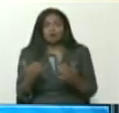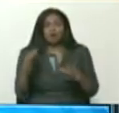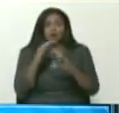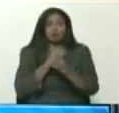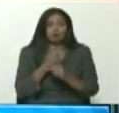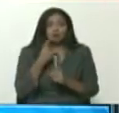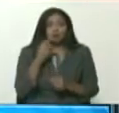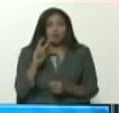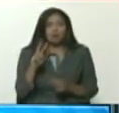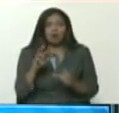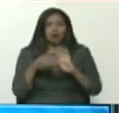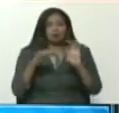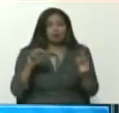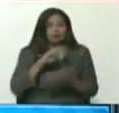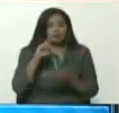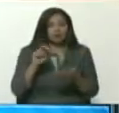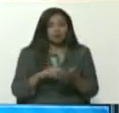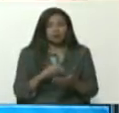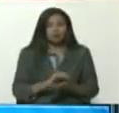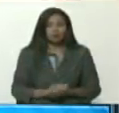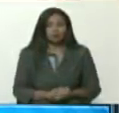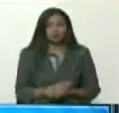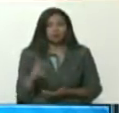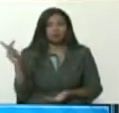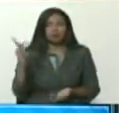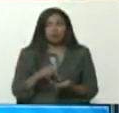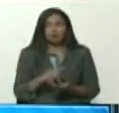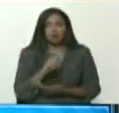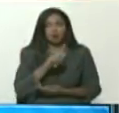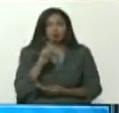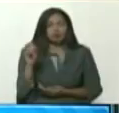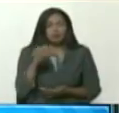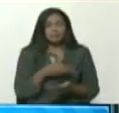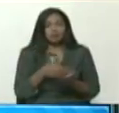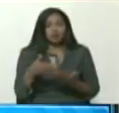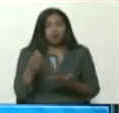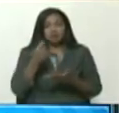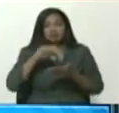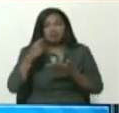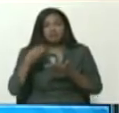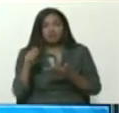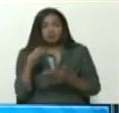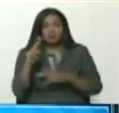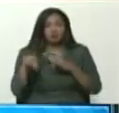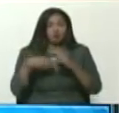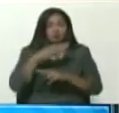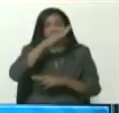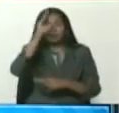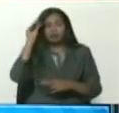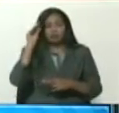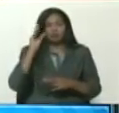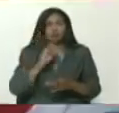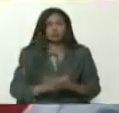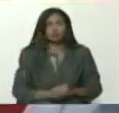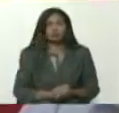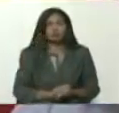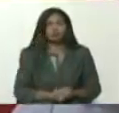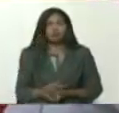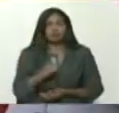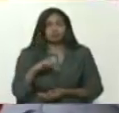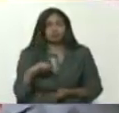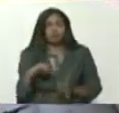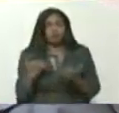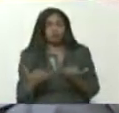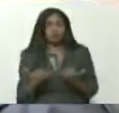en vivo y directo, llegamos a 11 millones de firmas. No más Trump. Y acabamos de llegar en